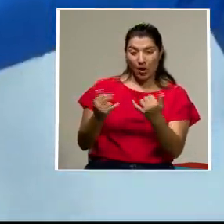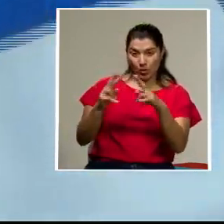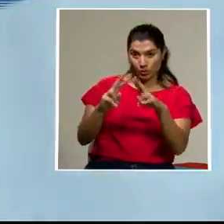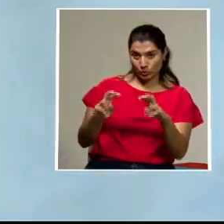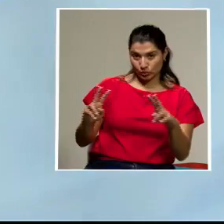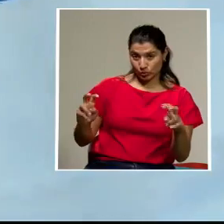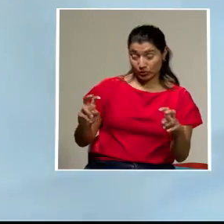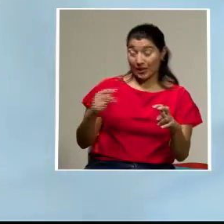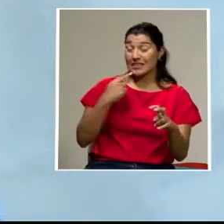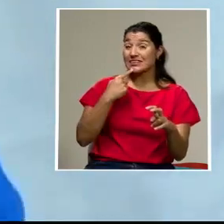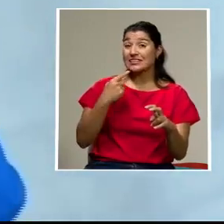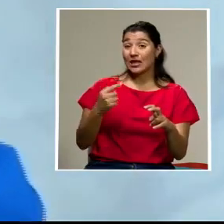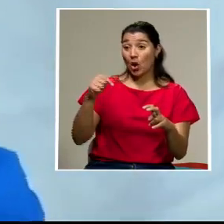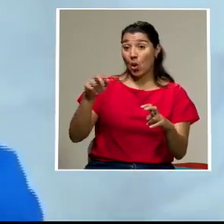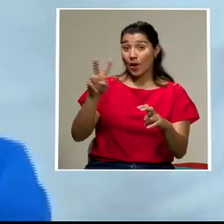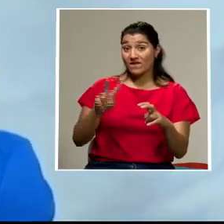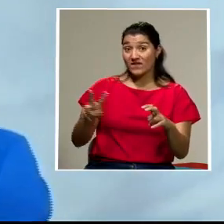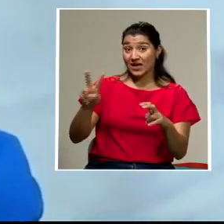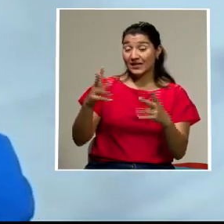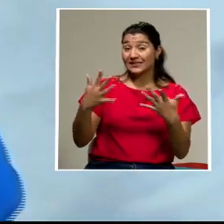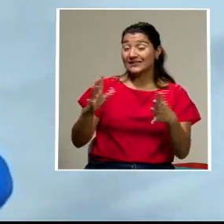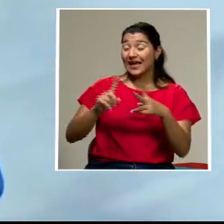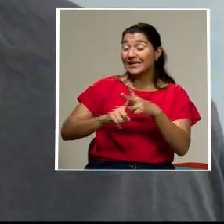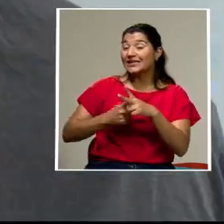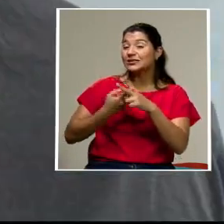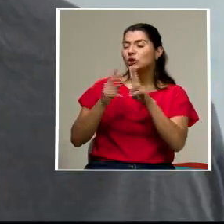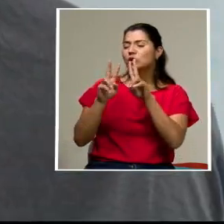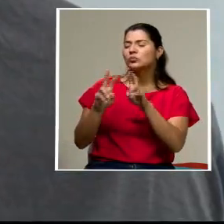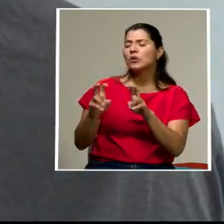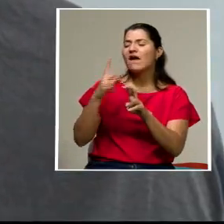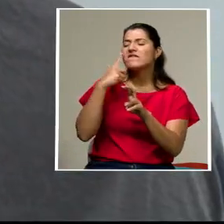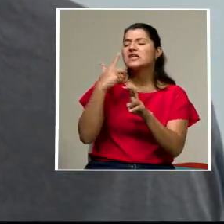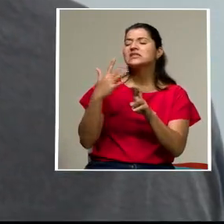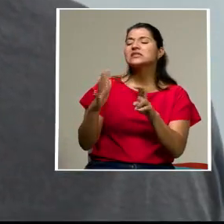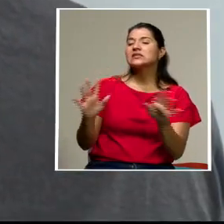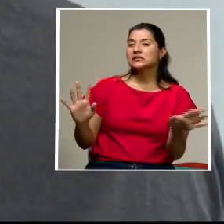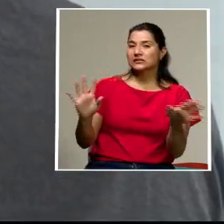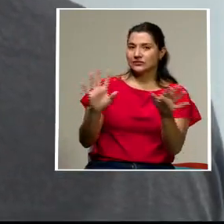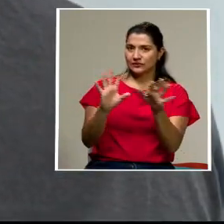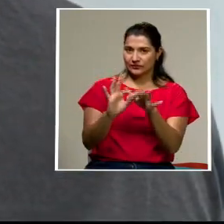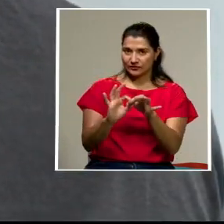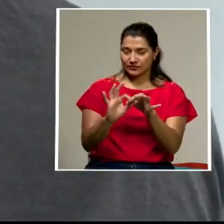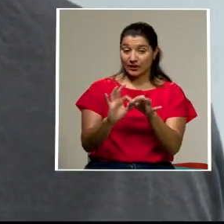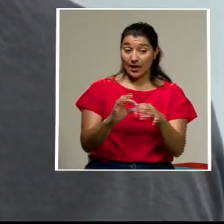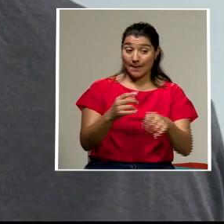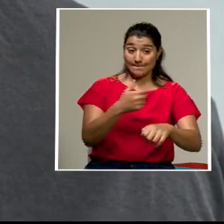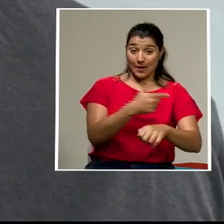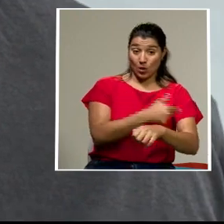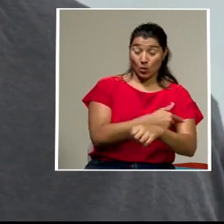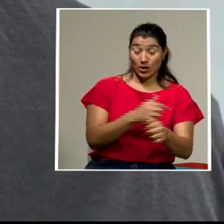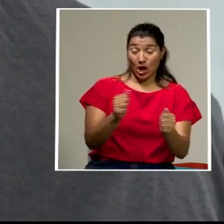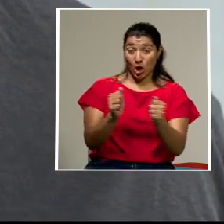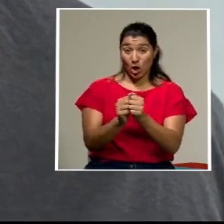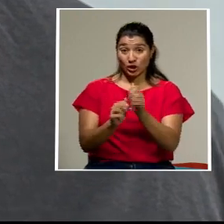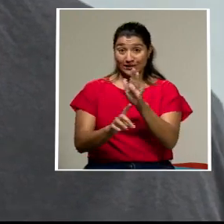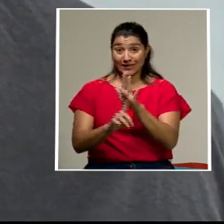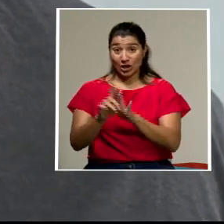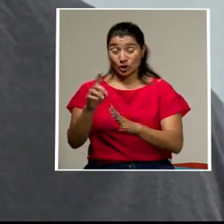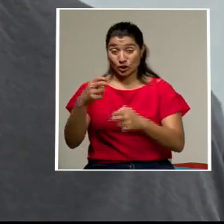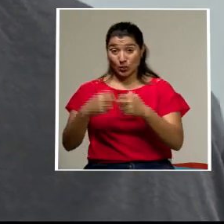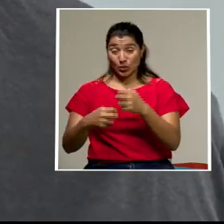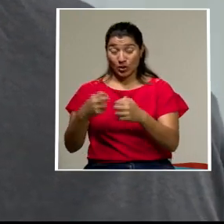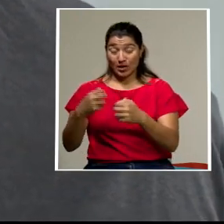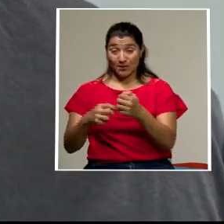dijo el viernes que había iniciado un examen de posibles vínculos entre el inmunizante Janssen y coágulos sanguíneos, tras la información de